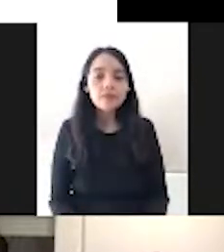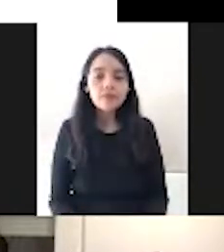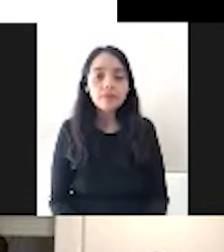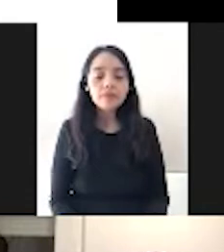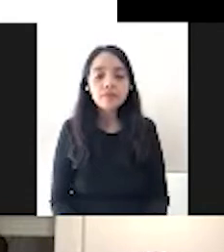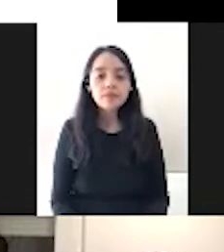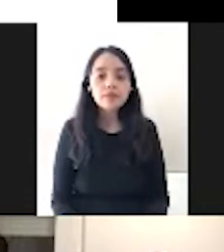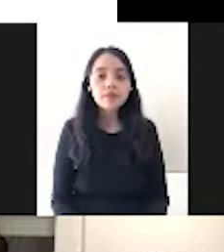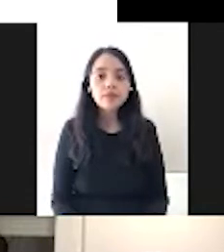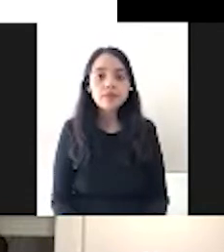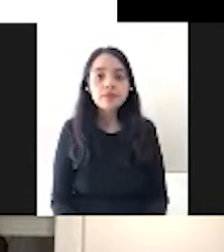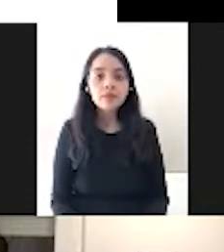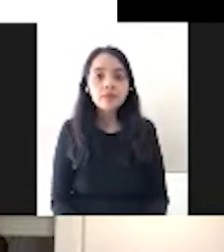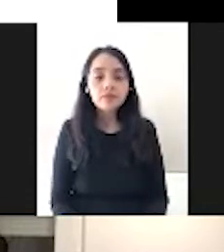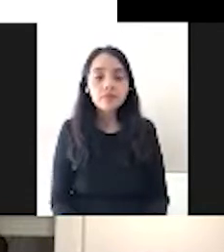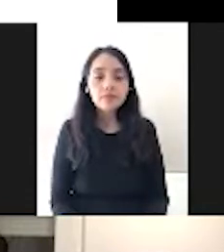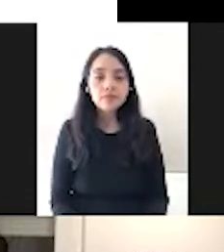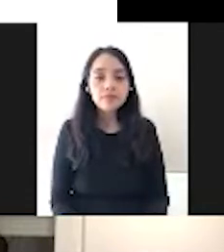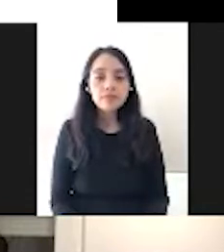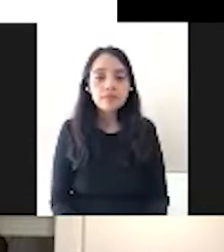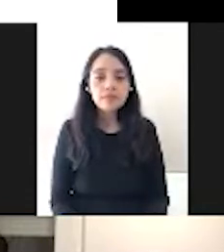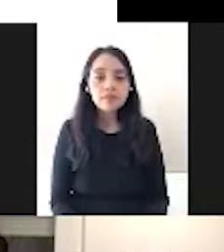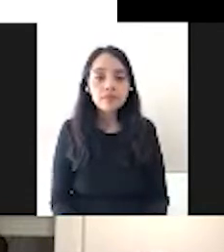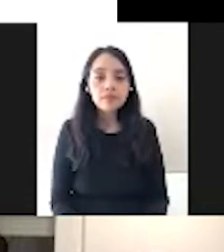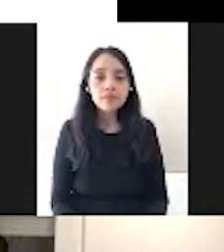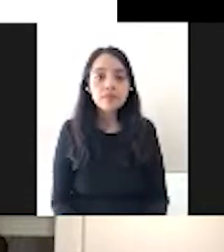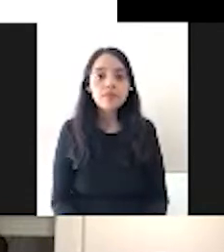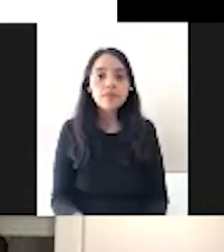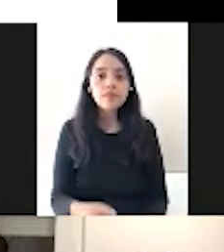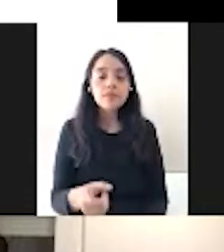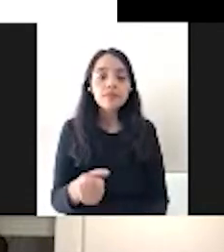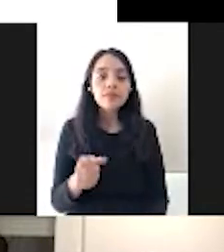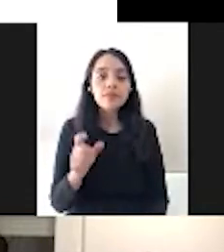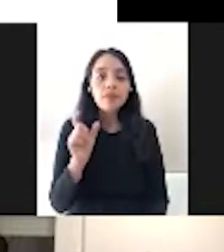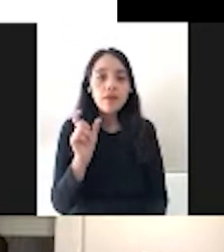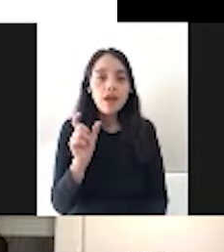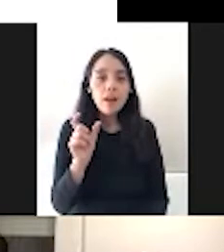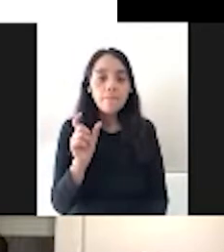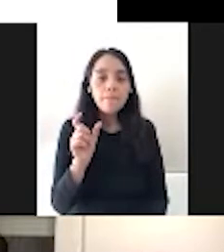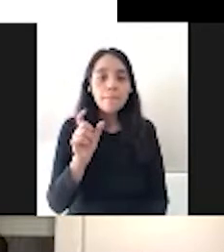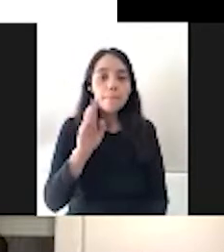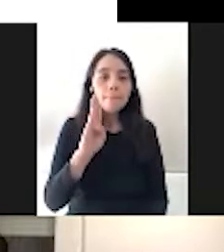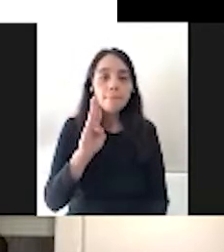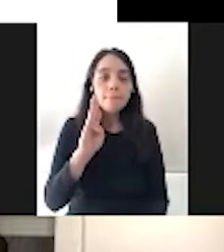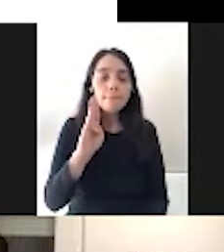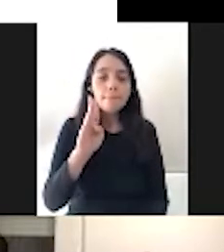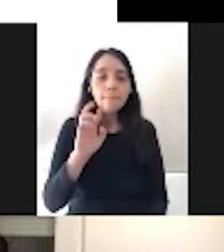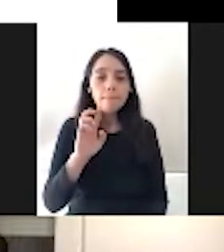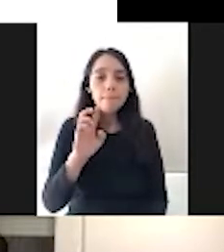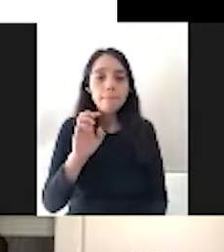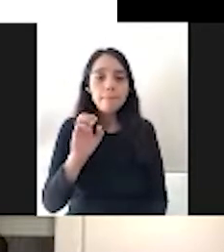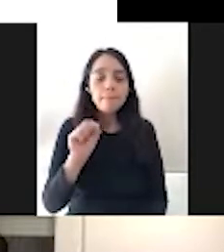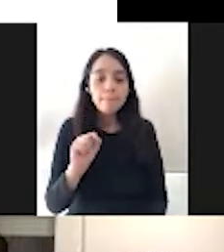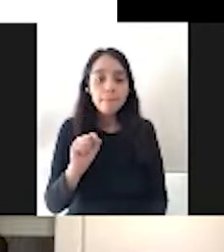el concepto BAP de que hoy en día, que es barreras para el aprendizaje, que empieza a comentarse de